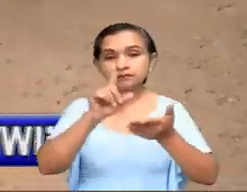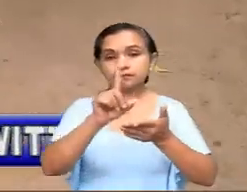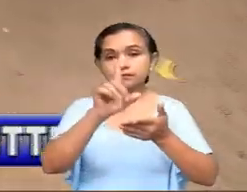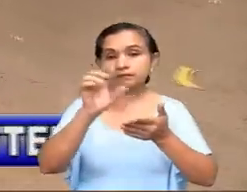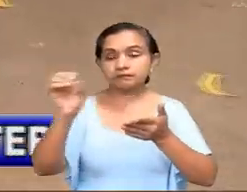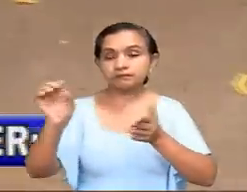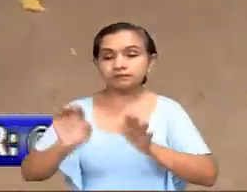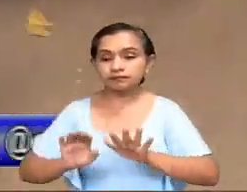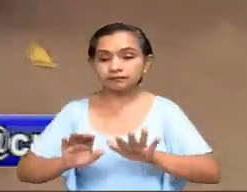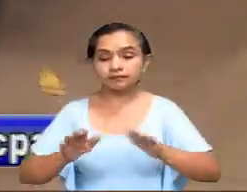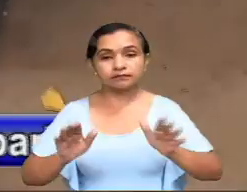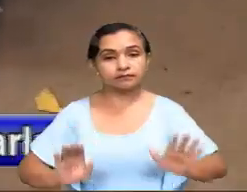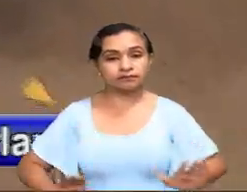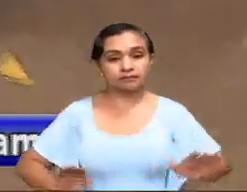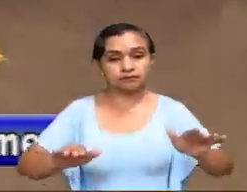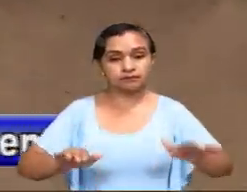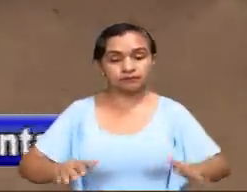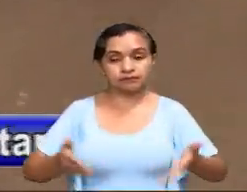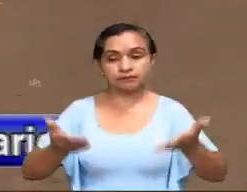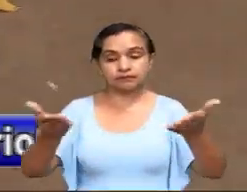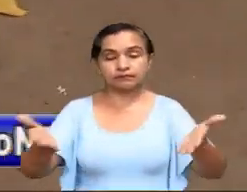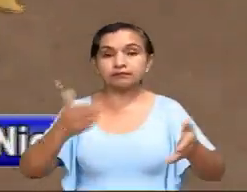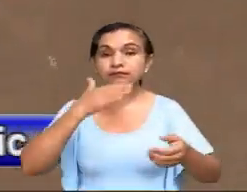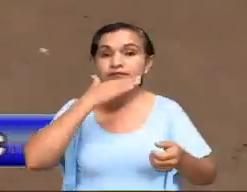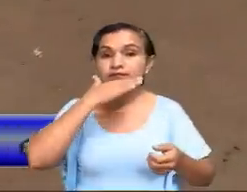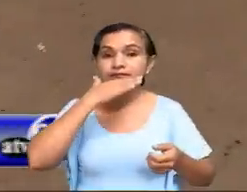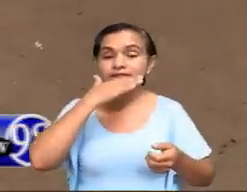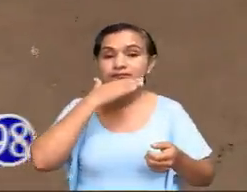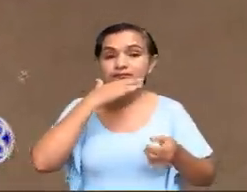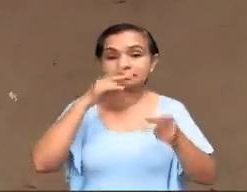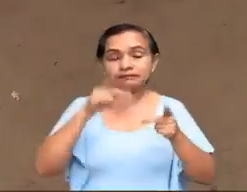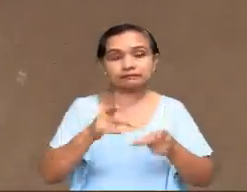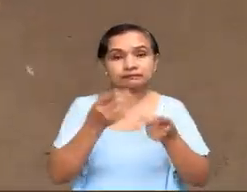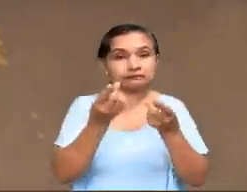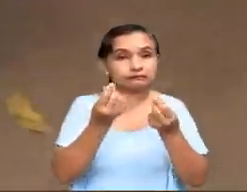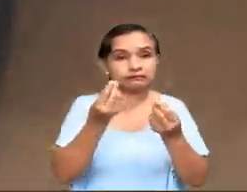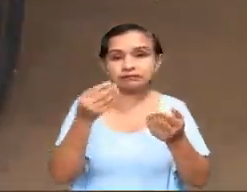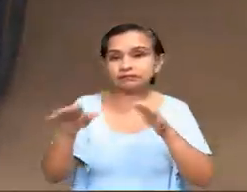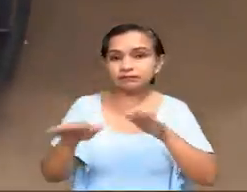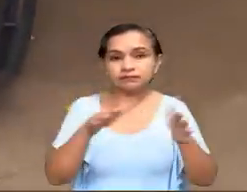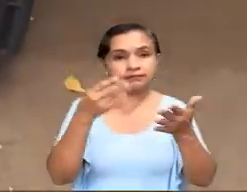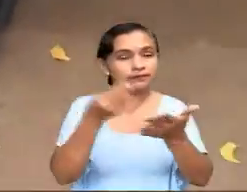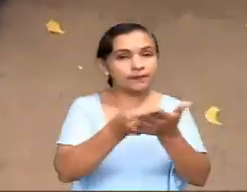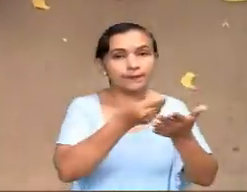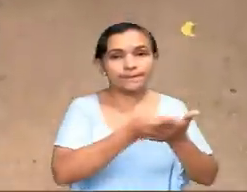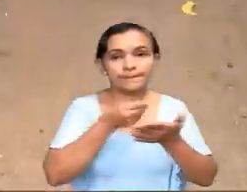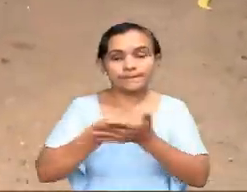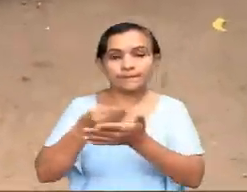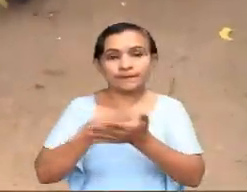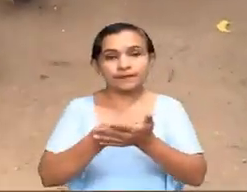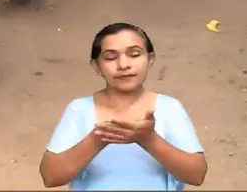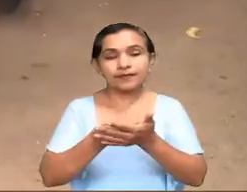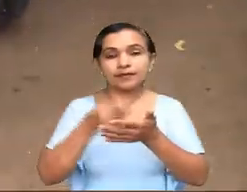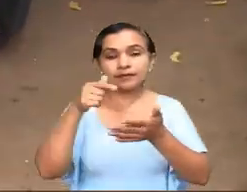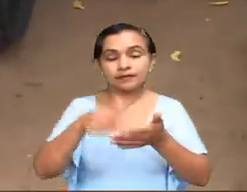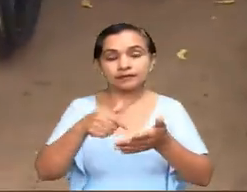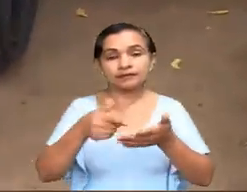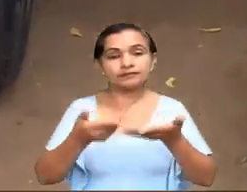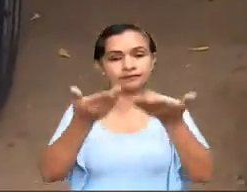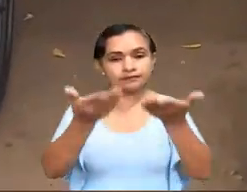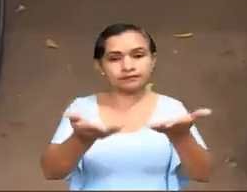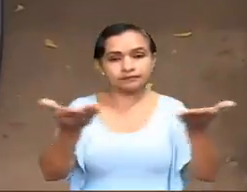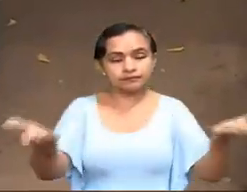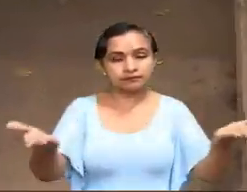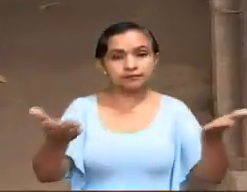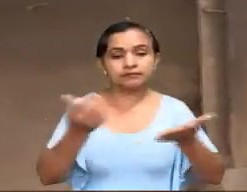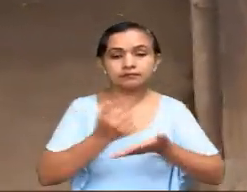estos medios auxiliares, que eran difícil de conseguir por las limitaciones económicas de cada protagonista. Con estas sillas entregadas,